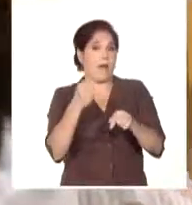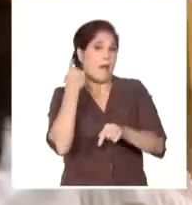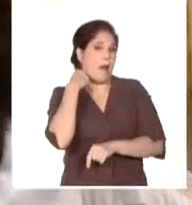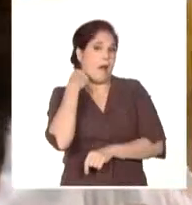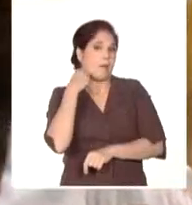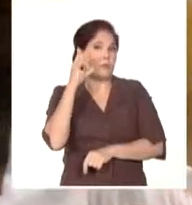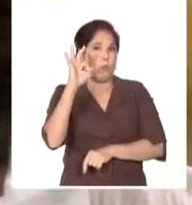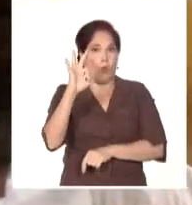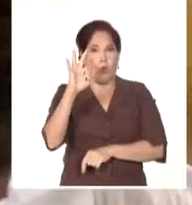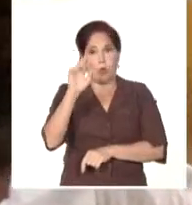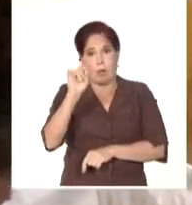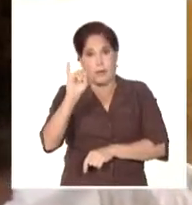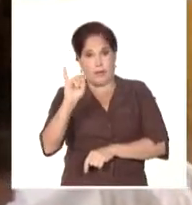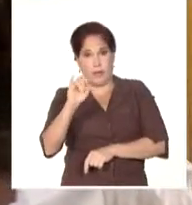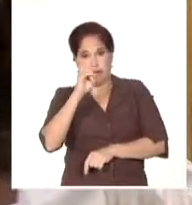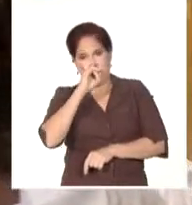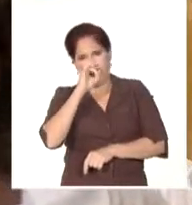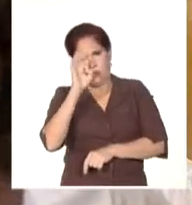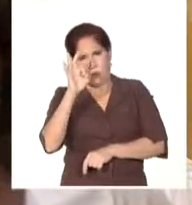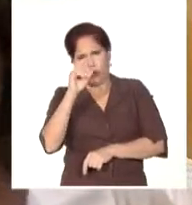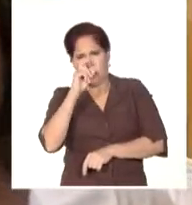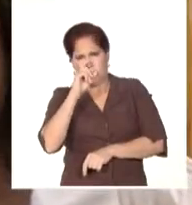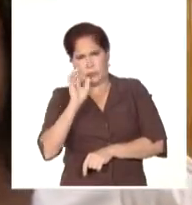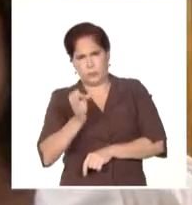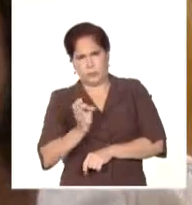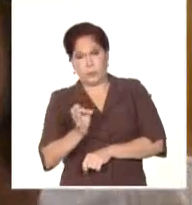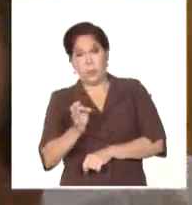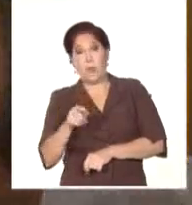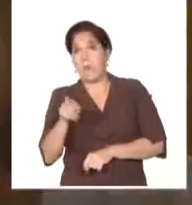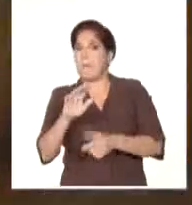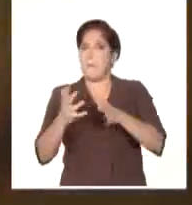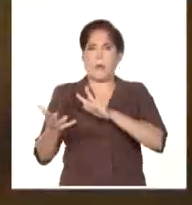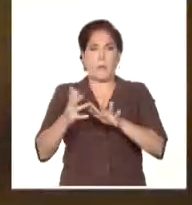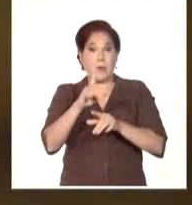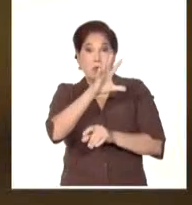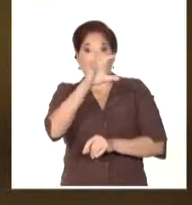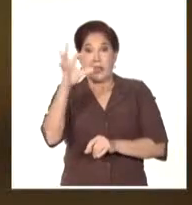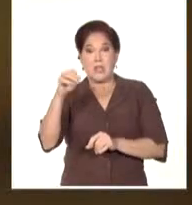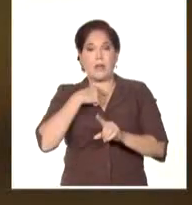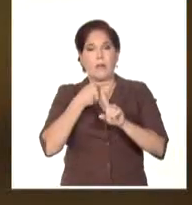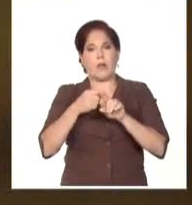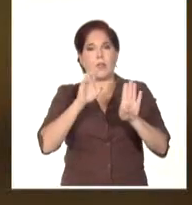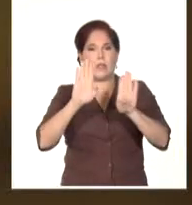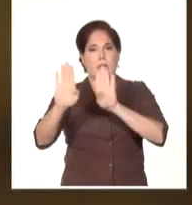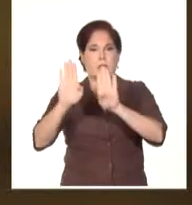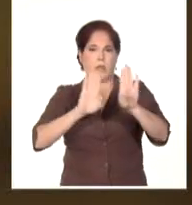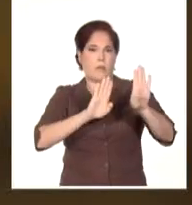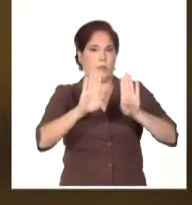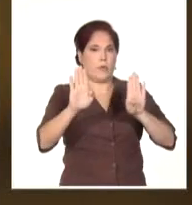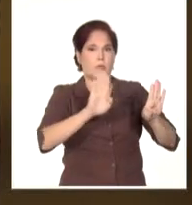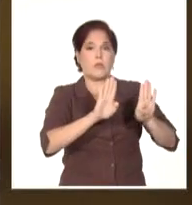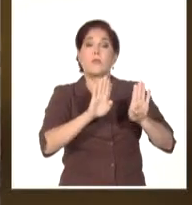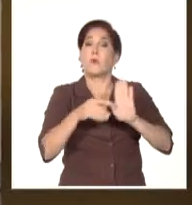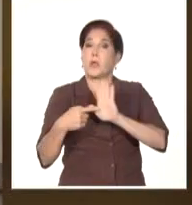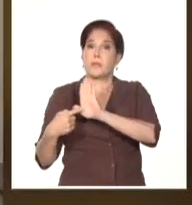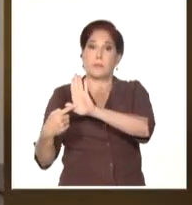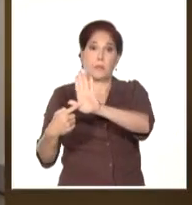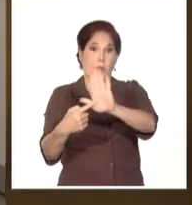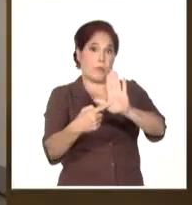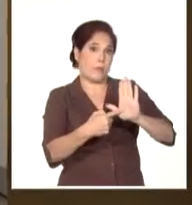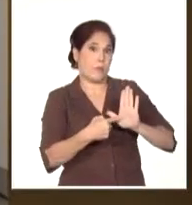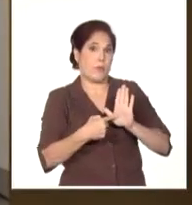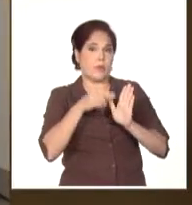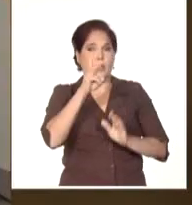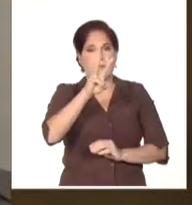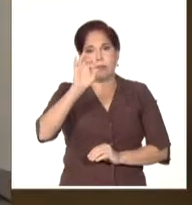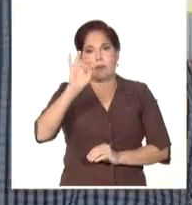años y se mantiene en activo. Ha realizado cerca de un centenar de exposiciones y ha exhibido sus obras en